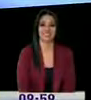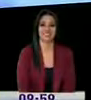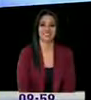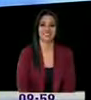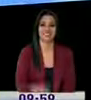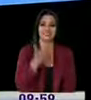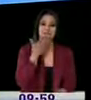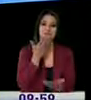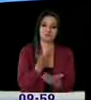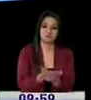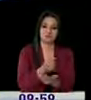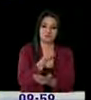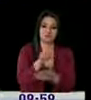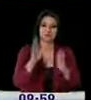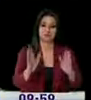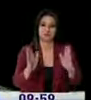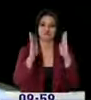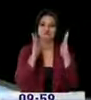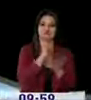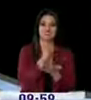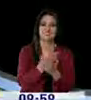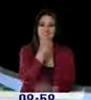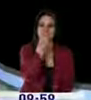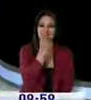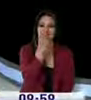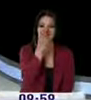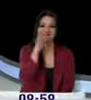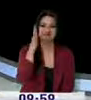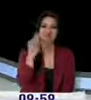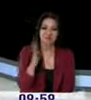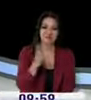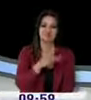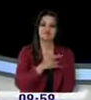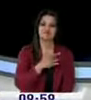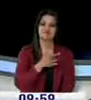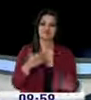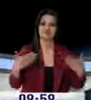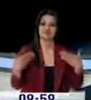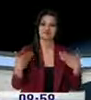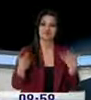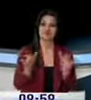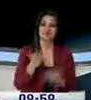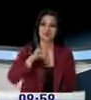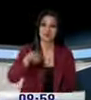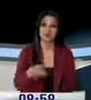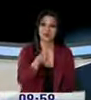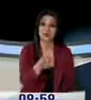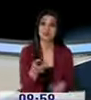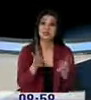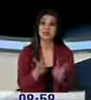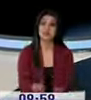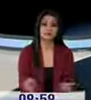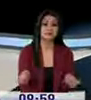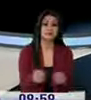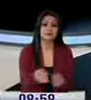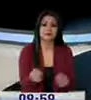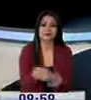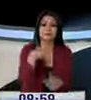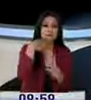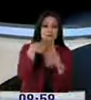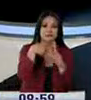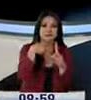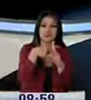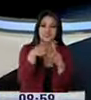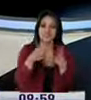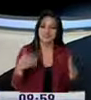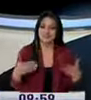Agradecerle por habernos acompañado, ¿eh? Sí, sí, por favor, Nani. Nos vamos contentos en este día jueves, así que usted también vívalo con toda la energía para